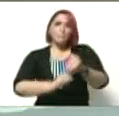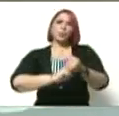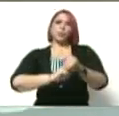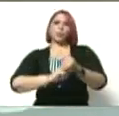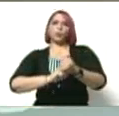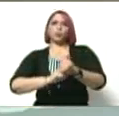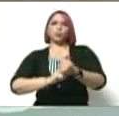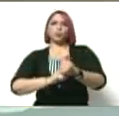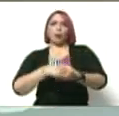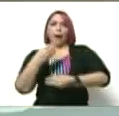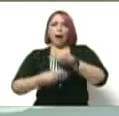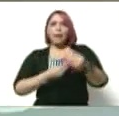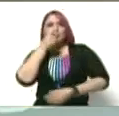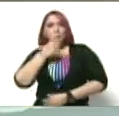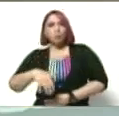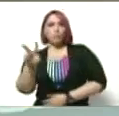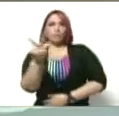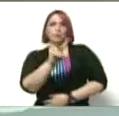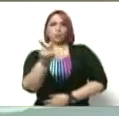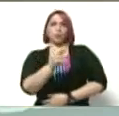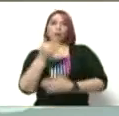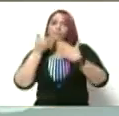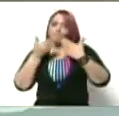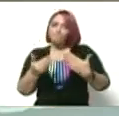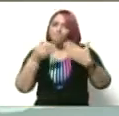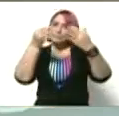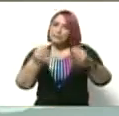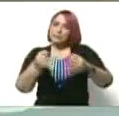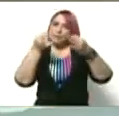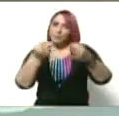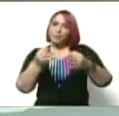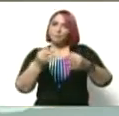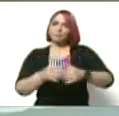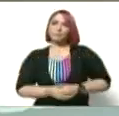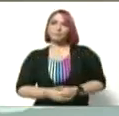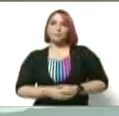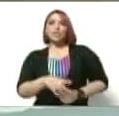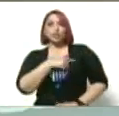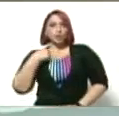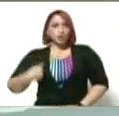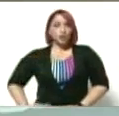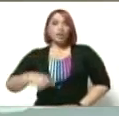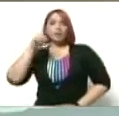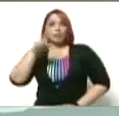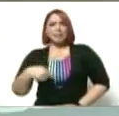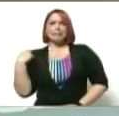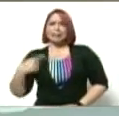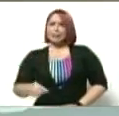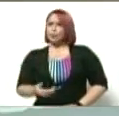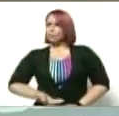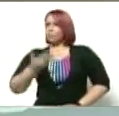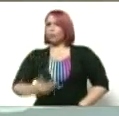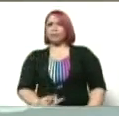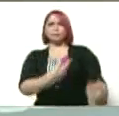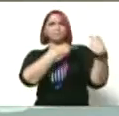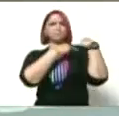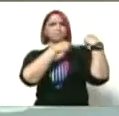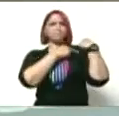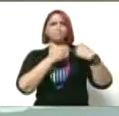pueblo venezolano agradecidos por siempre al igual que china que ha tenido un papel preponderante en